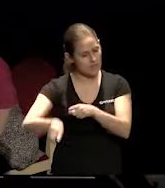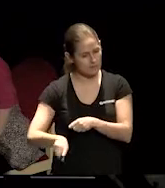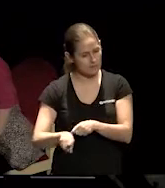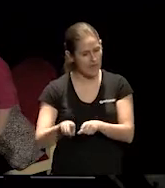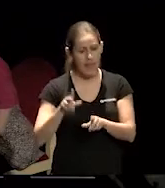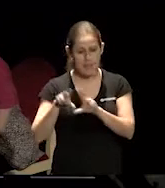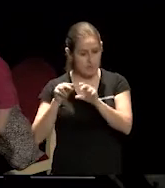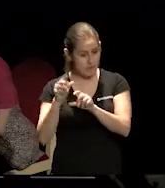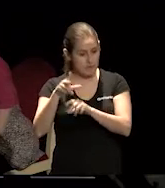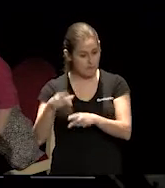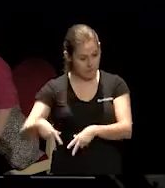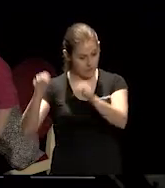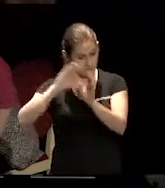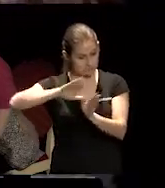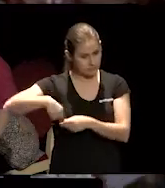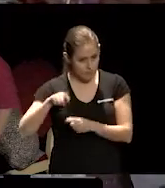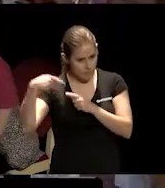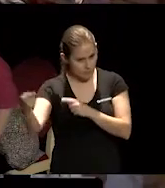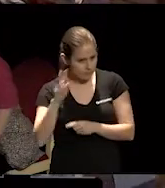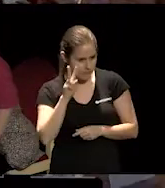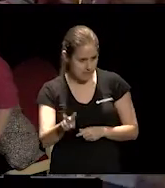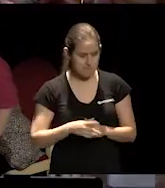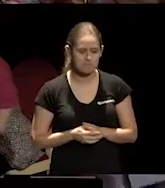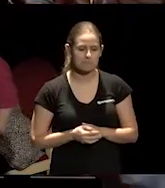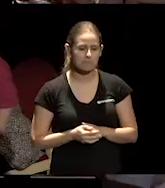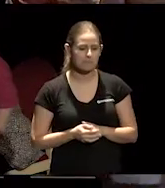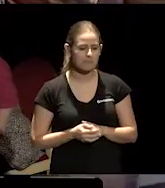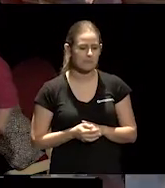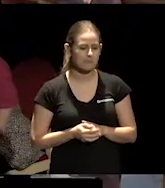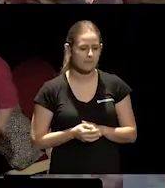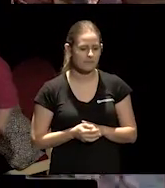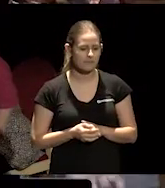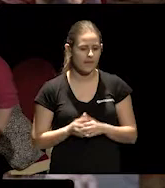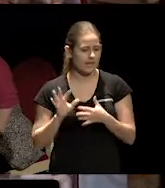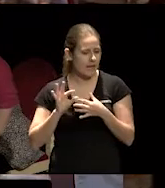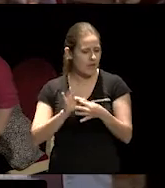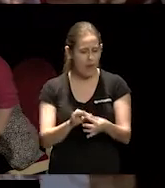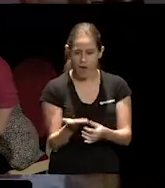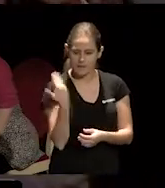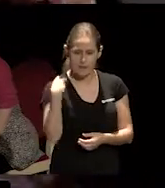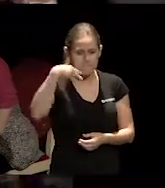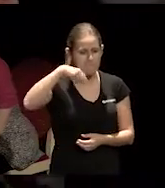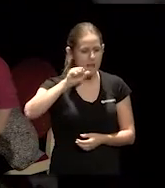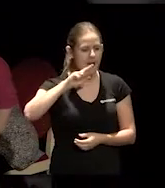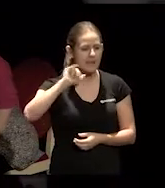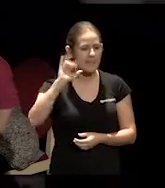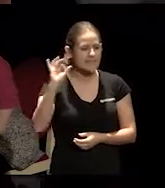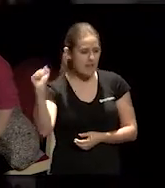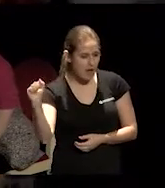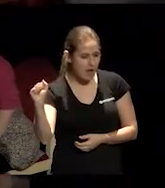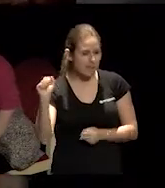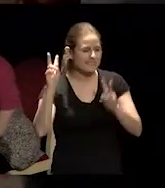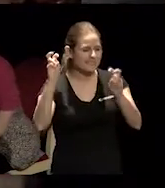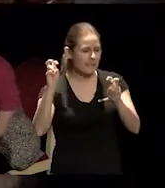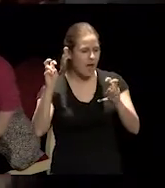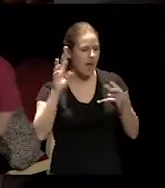las solicitudes del terreno. Esto tiene que ver mucho con lo que hablaba ayer Marisa, de estas cosas de la interdependencia, apoyos,